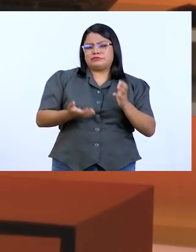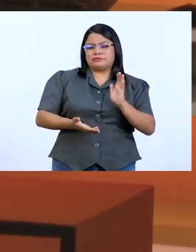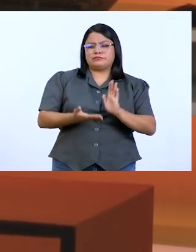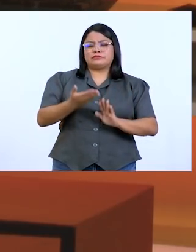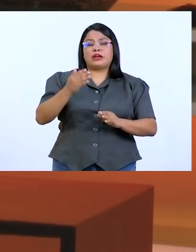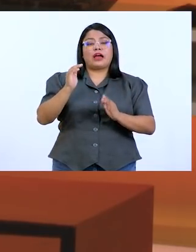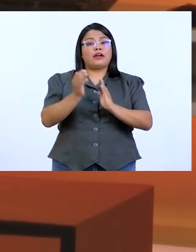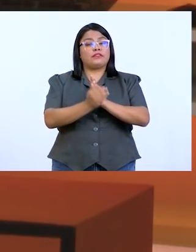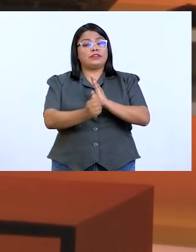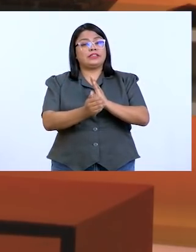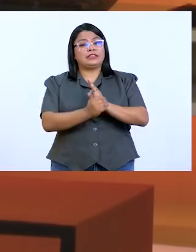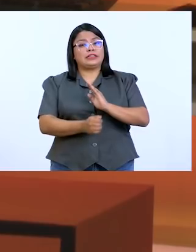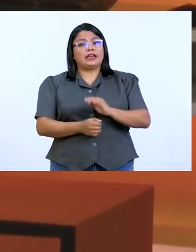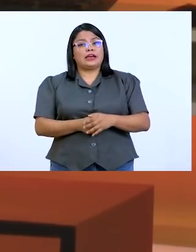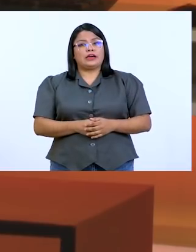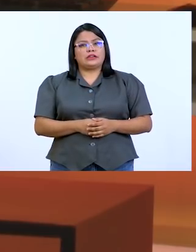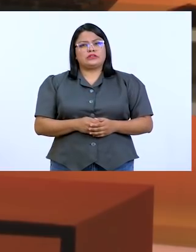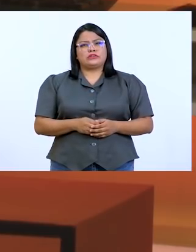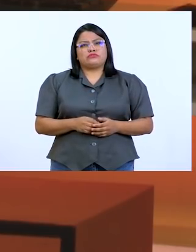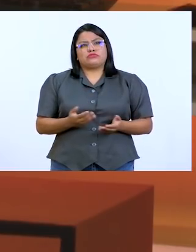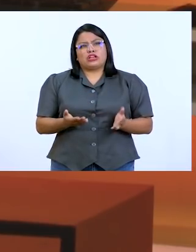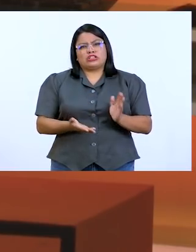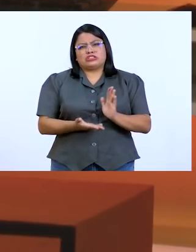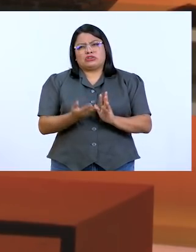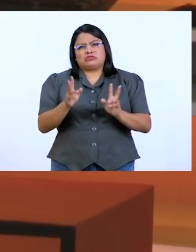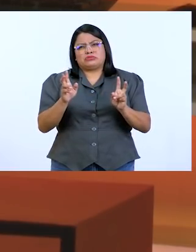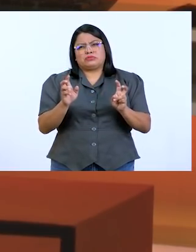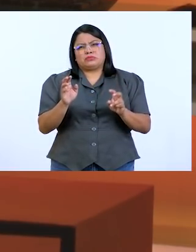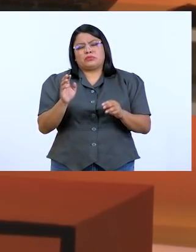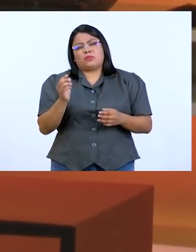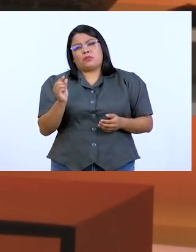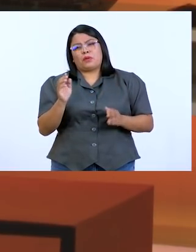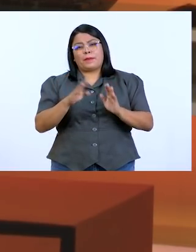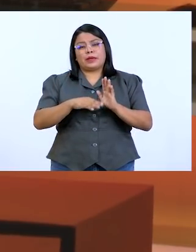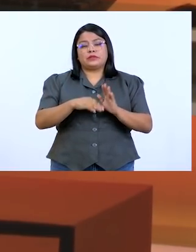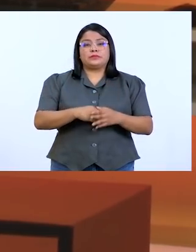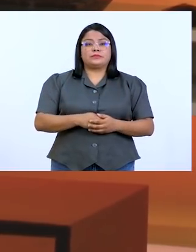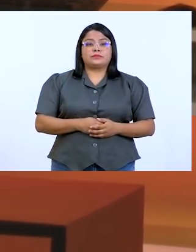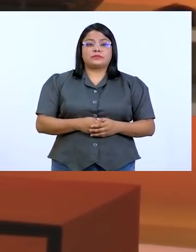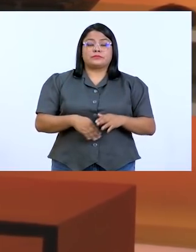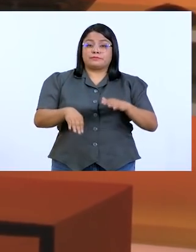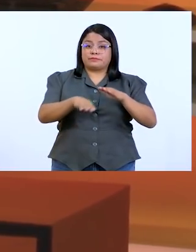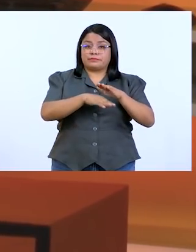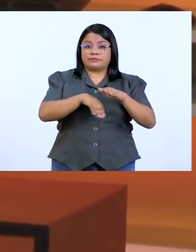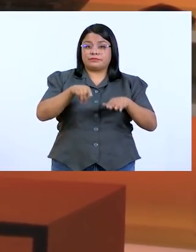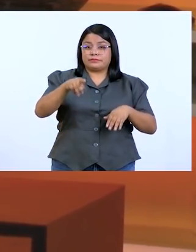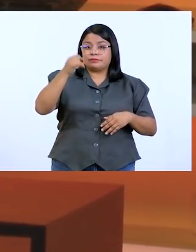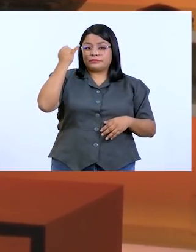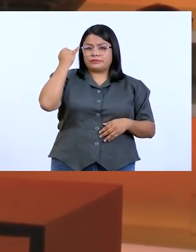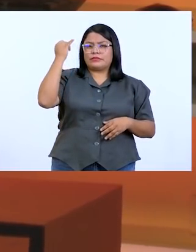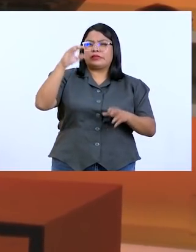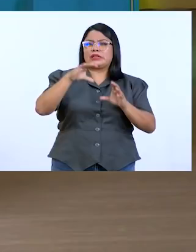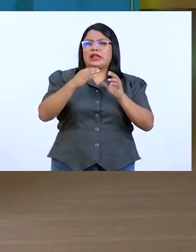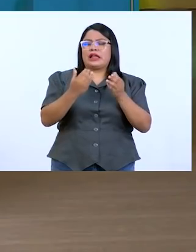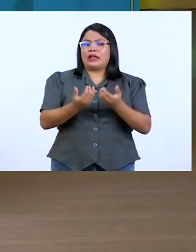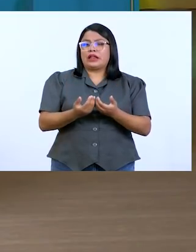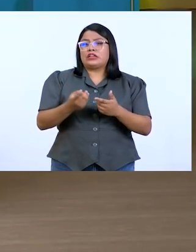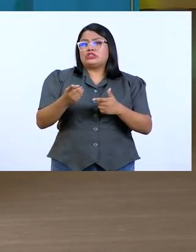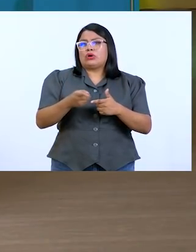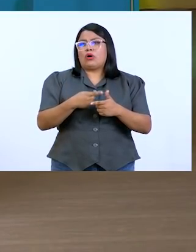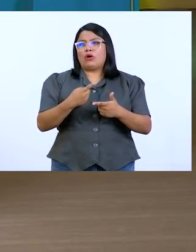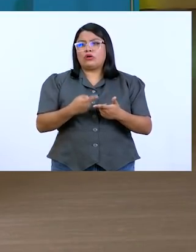busca desarrollar habilidades, más que el desarrollo de contenidos. Y basándonos en eso, Francisca, las